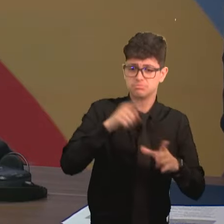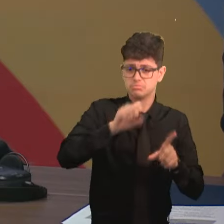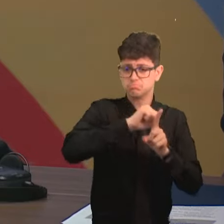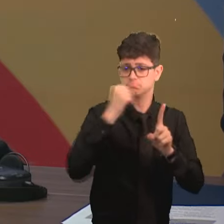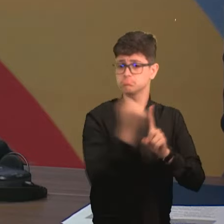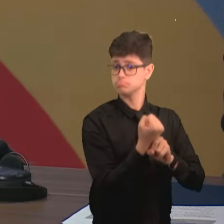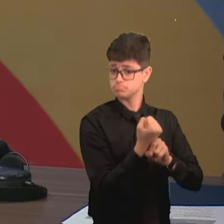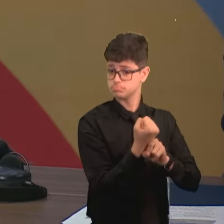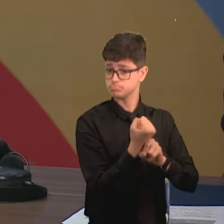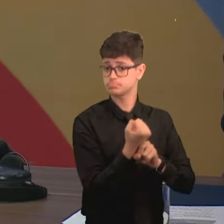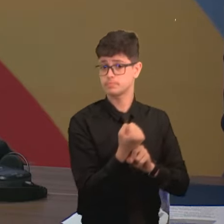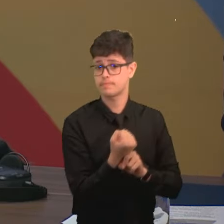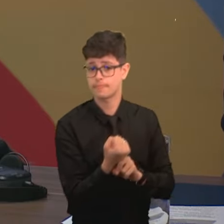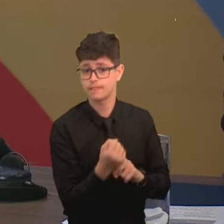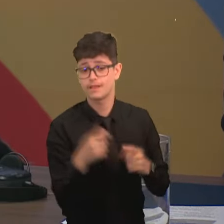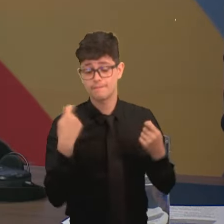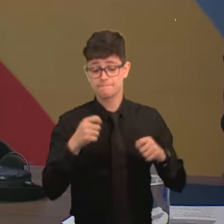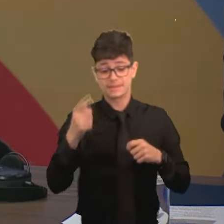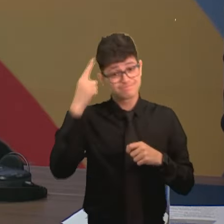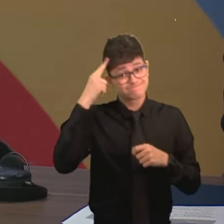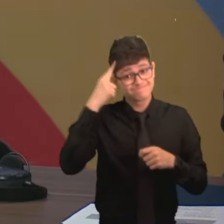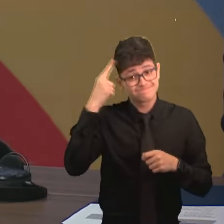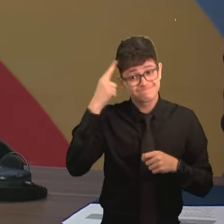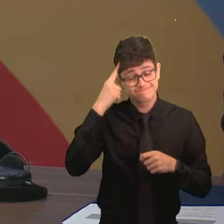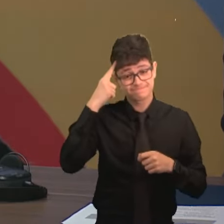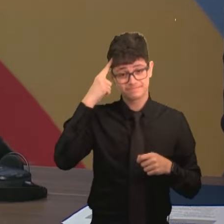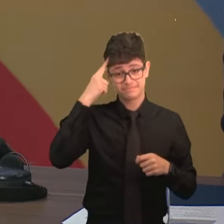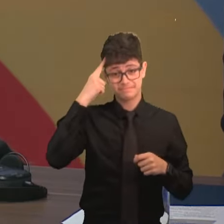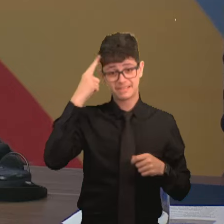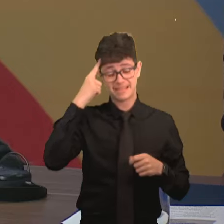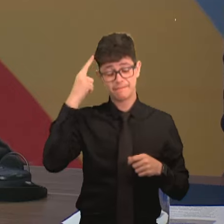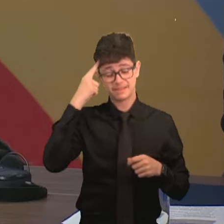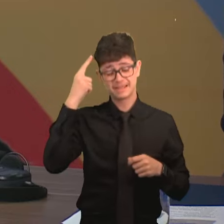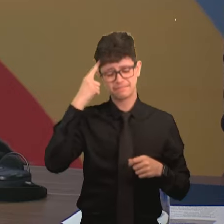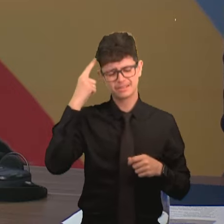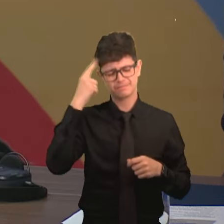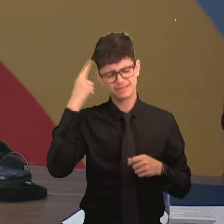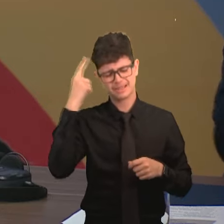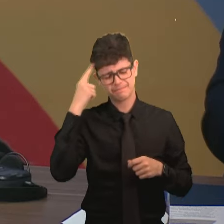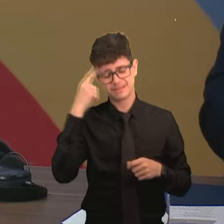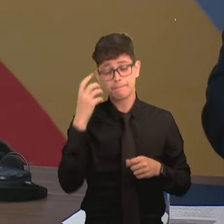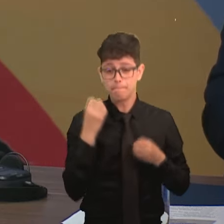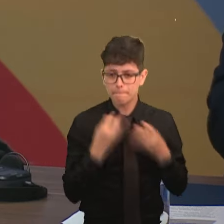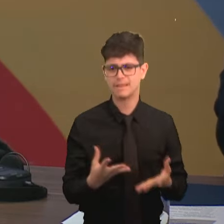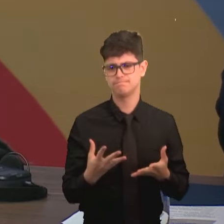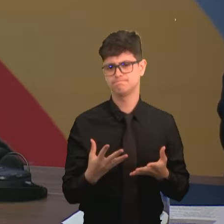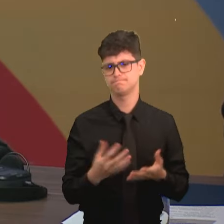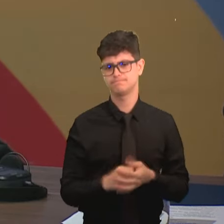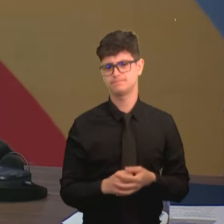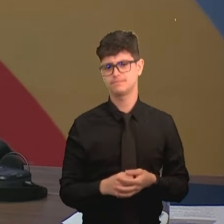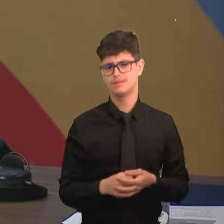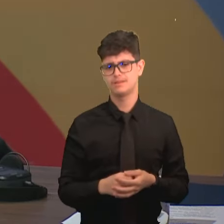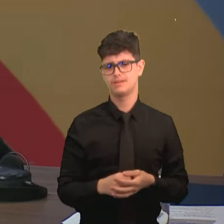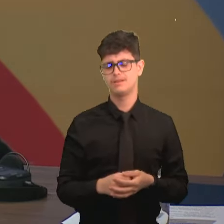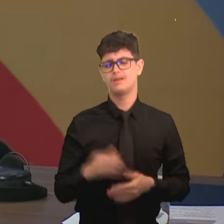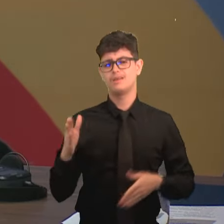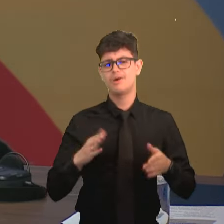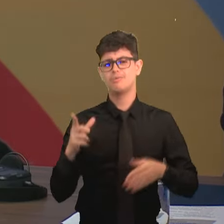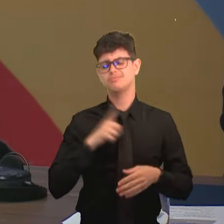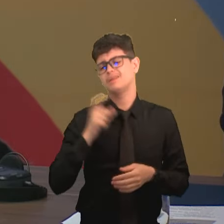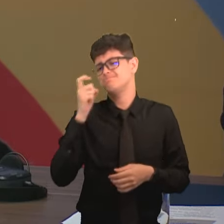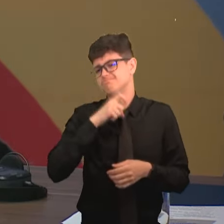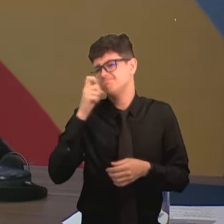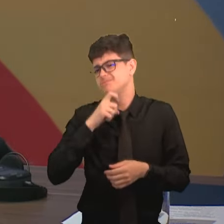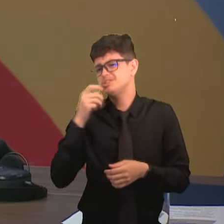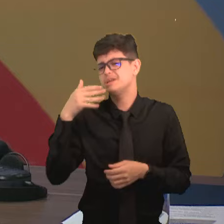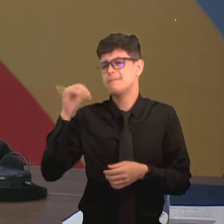día? Entonces, ese es un punto muy importante. Y aquí viene, de alguna manera, algunos mitos